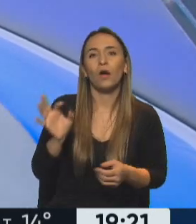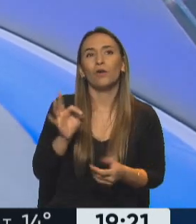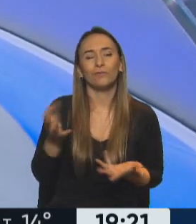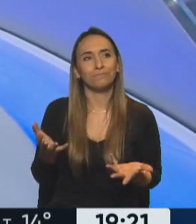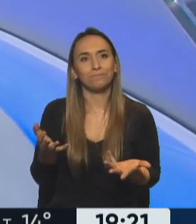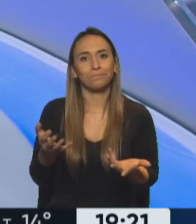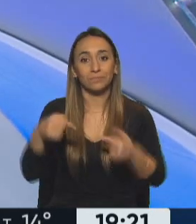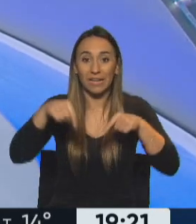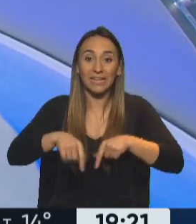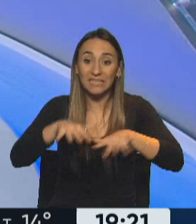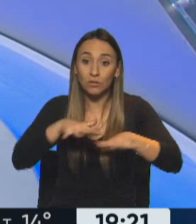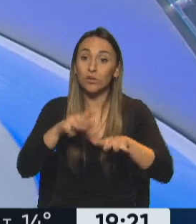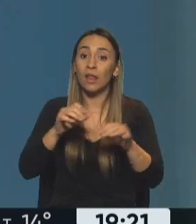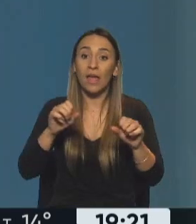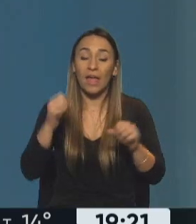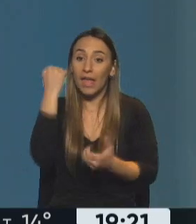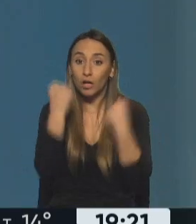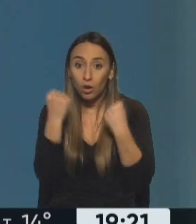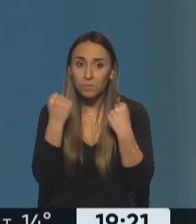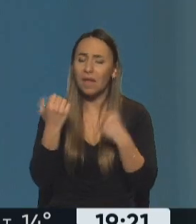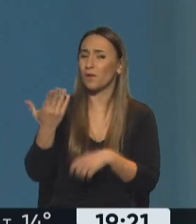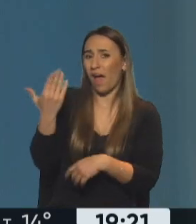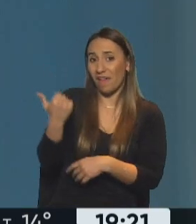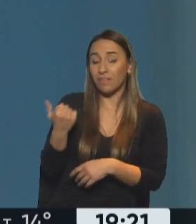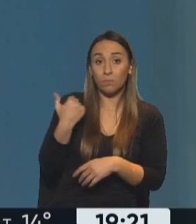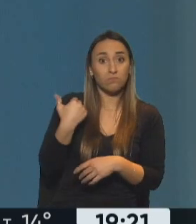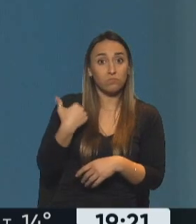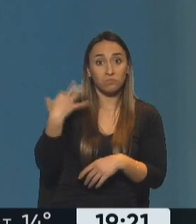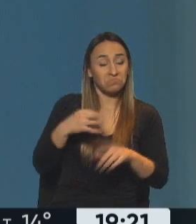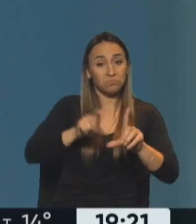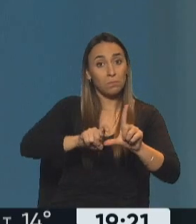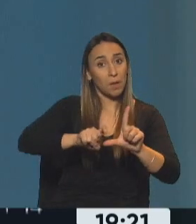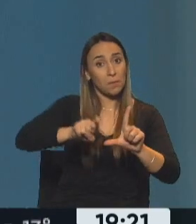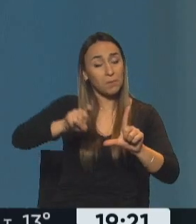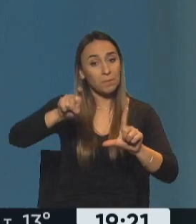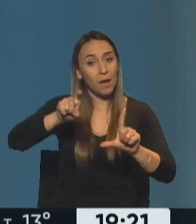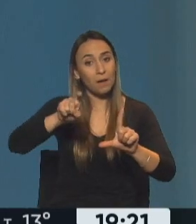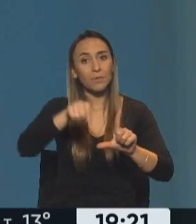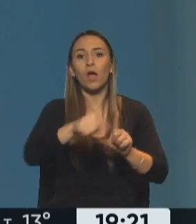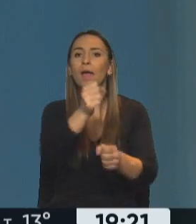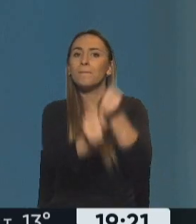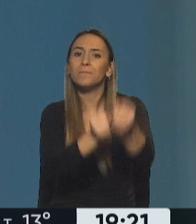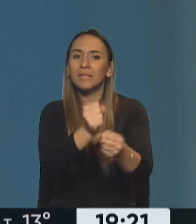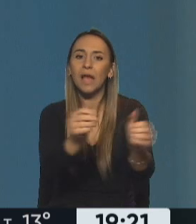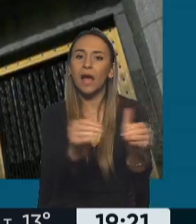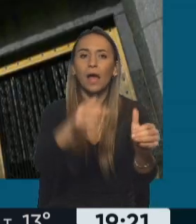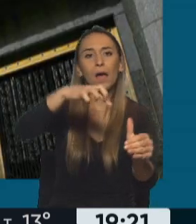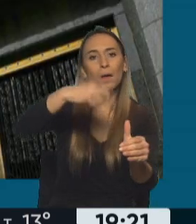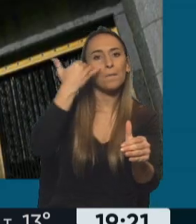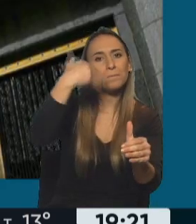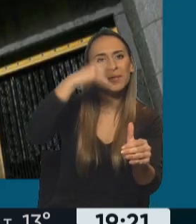¿no?, este enfriamiento después de venir de meses de crecimiento? ¿Cómo hacer para que las pymes no terminen siendo las afectadas por estas